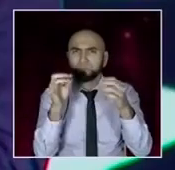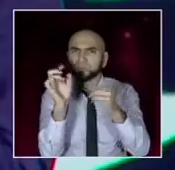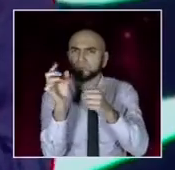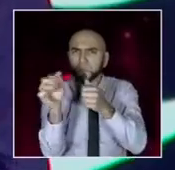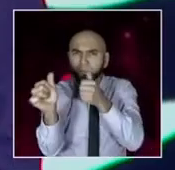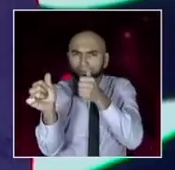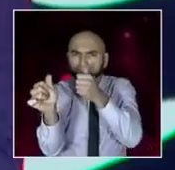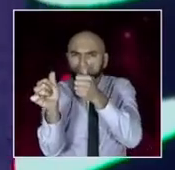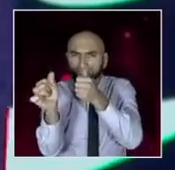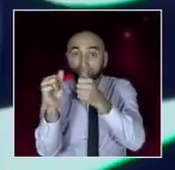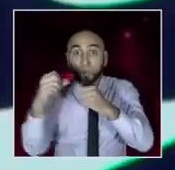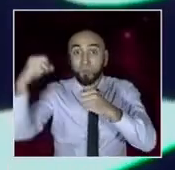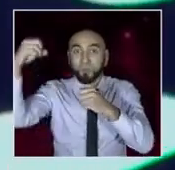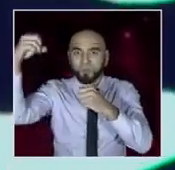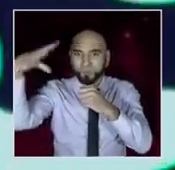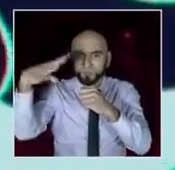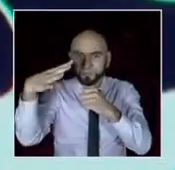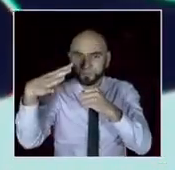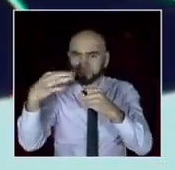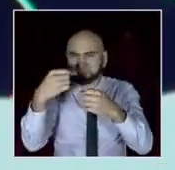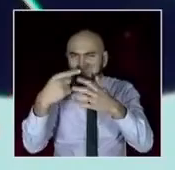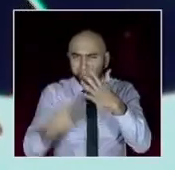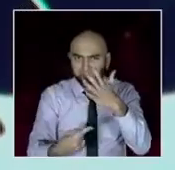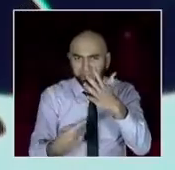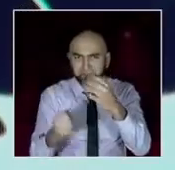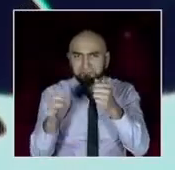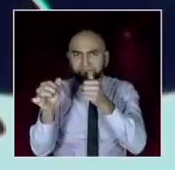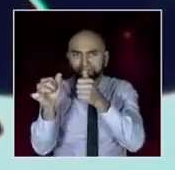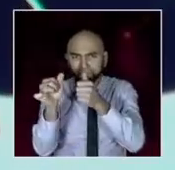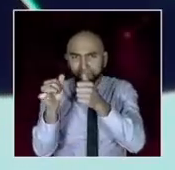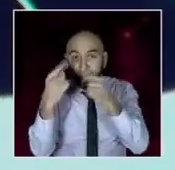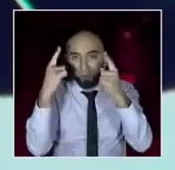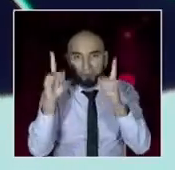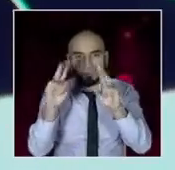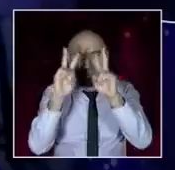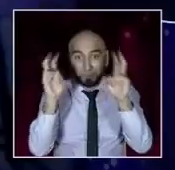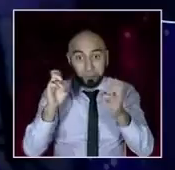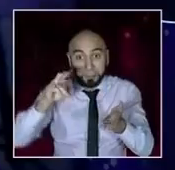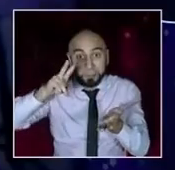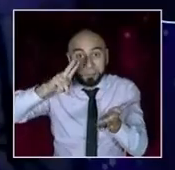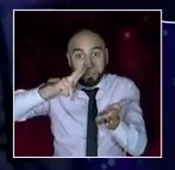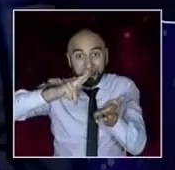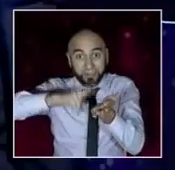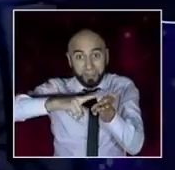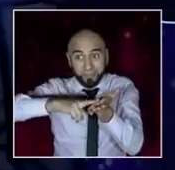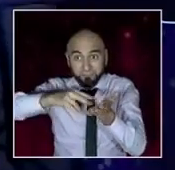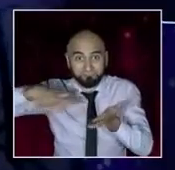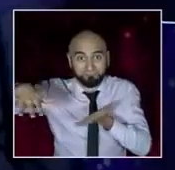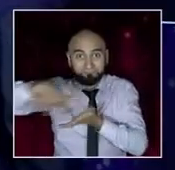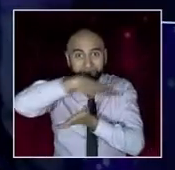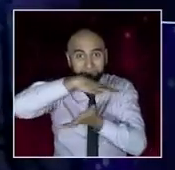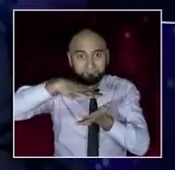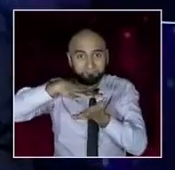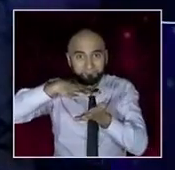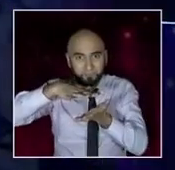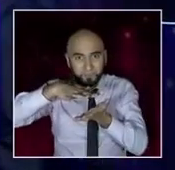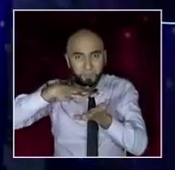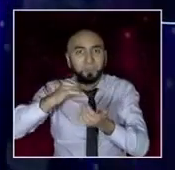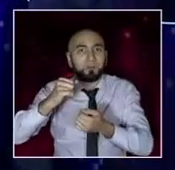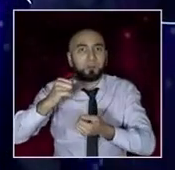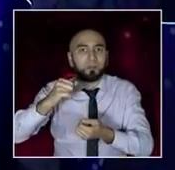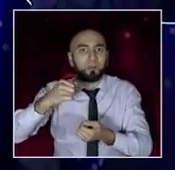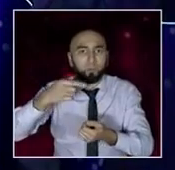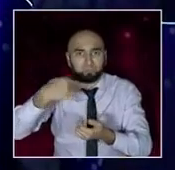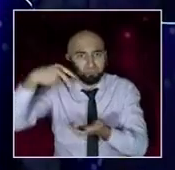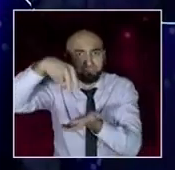espectro electromagnético. Ahora, esta pequeña parte de realidad, eso es donde habitamos visualmente. Pero incluso en